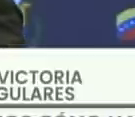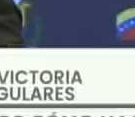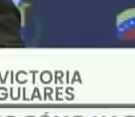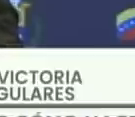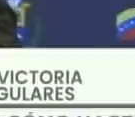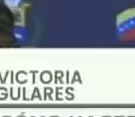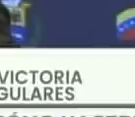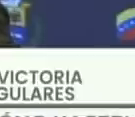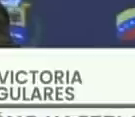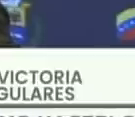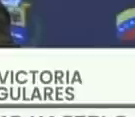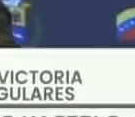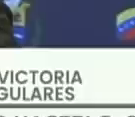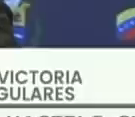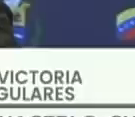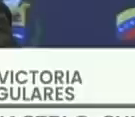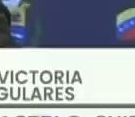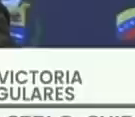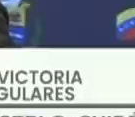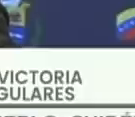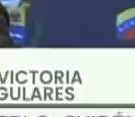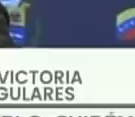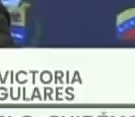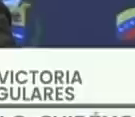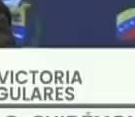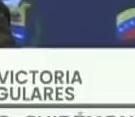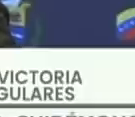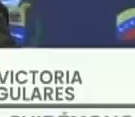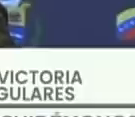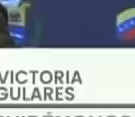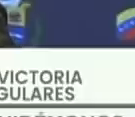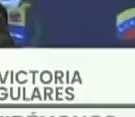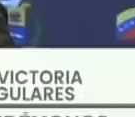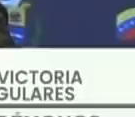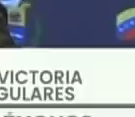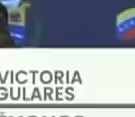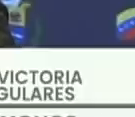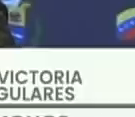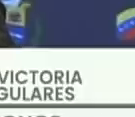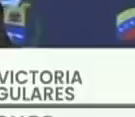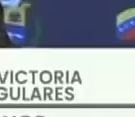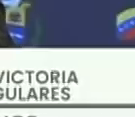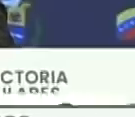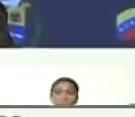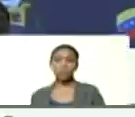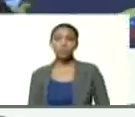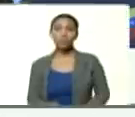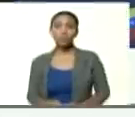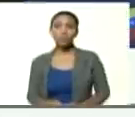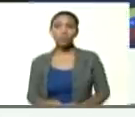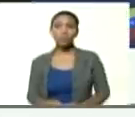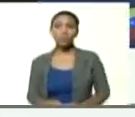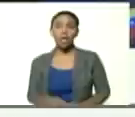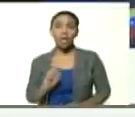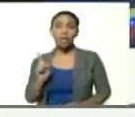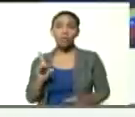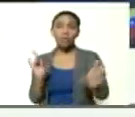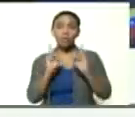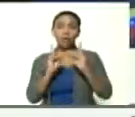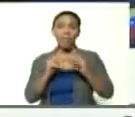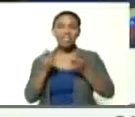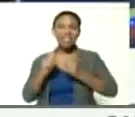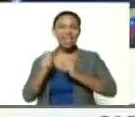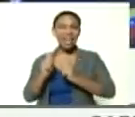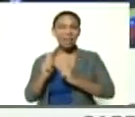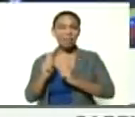por la Fuerza Armada Nacional Bolivariana y preguntaba por el proceso de paz en Colombia. Allá en su cama de la terapia